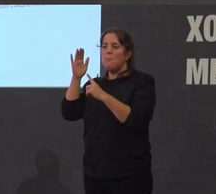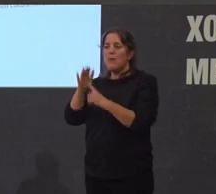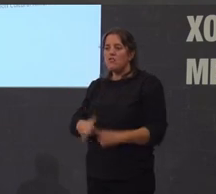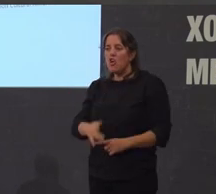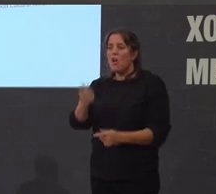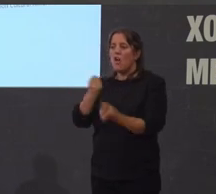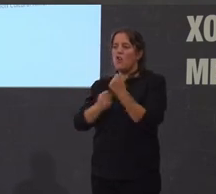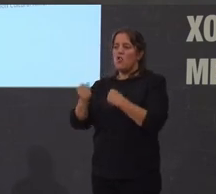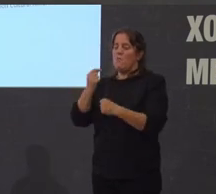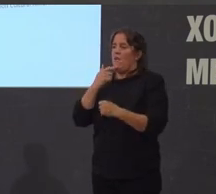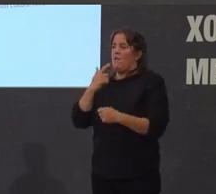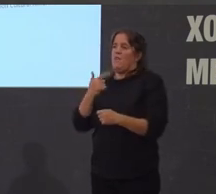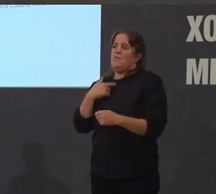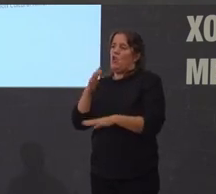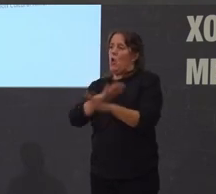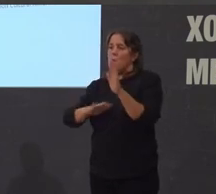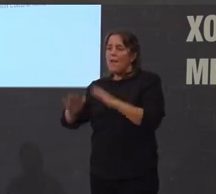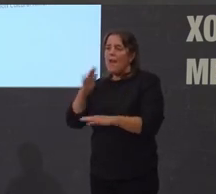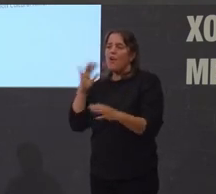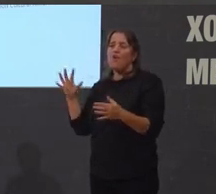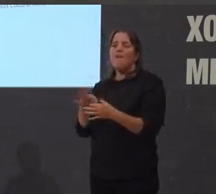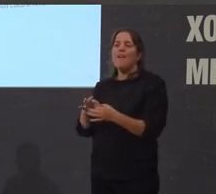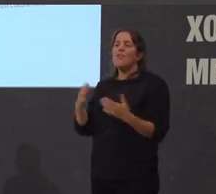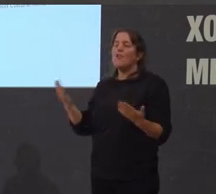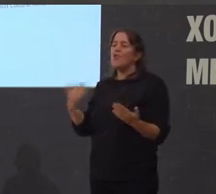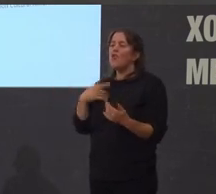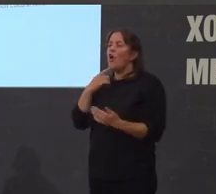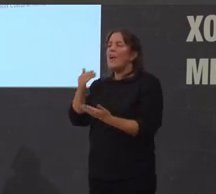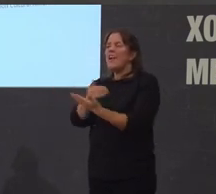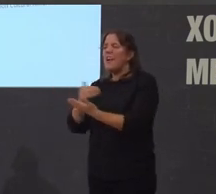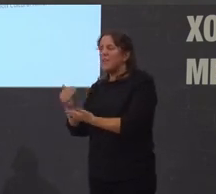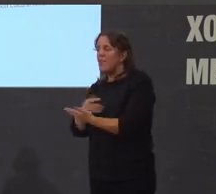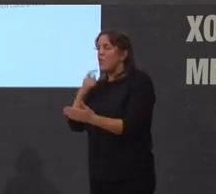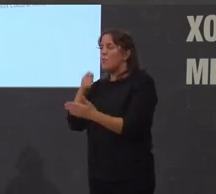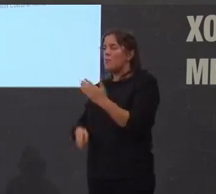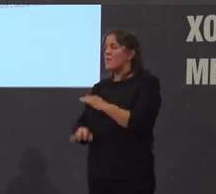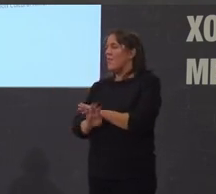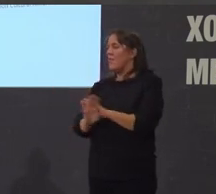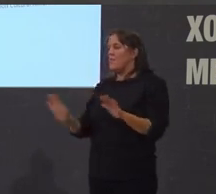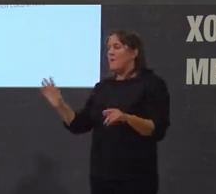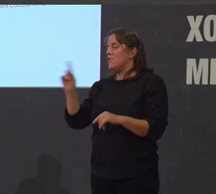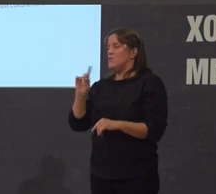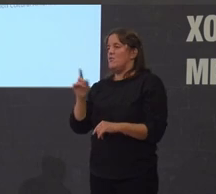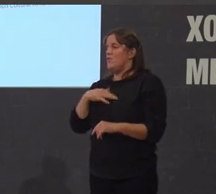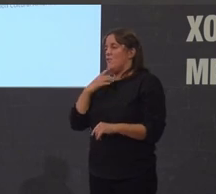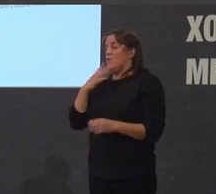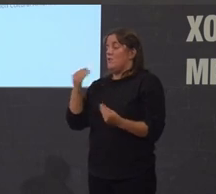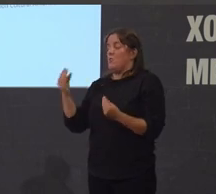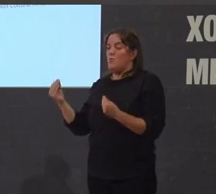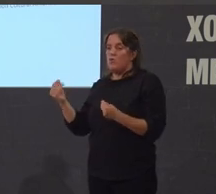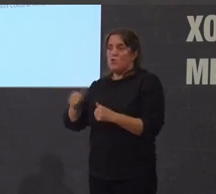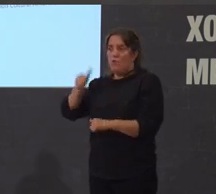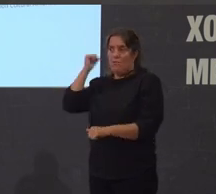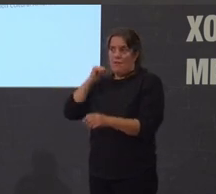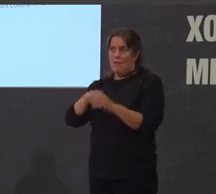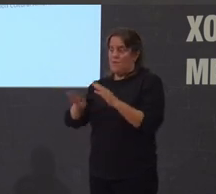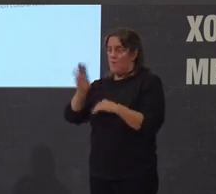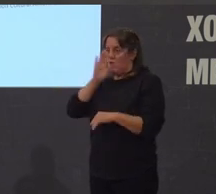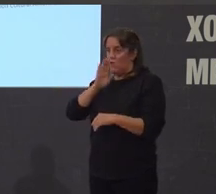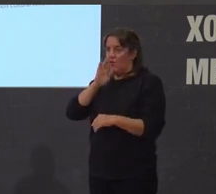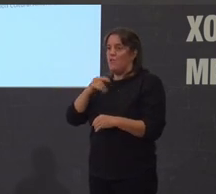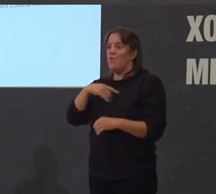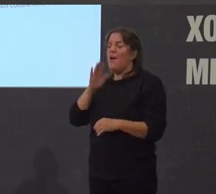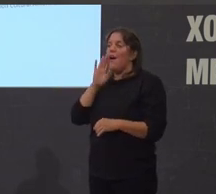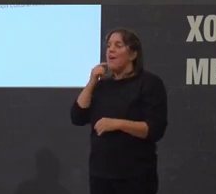complejo de lo que parece no está ligado sólo a las incautaciones y las multas sino que hay muchísimo más detrás y como bien decía